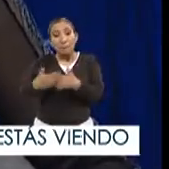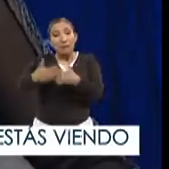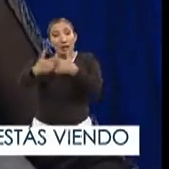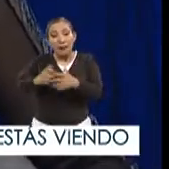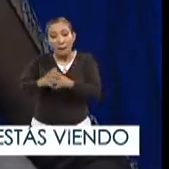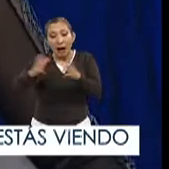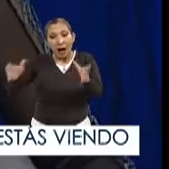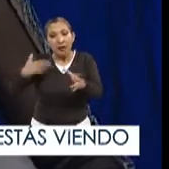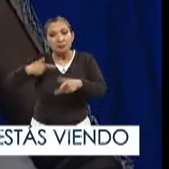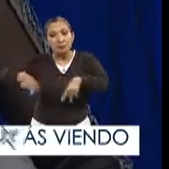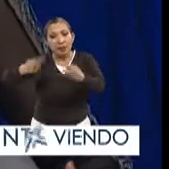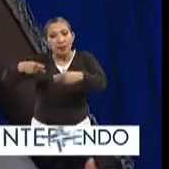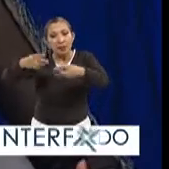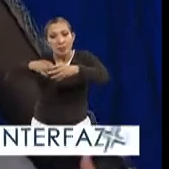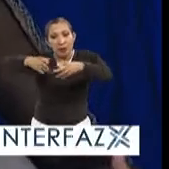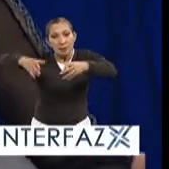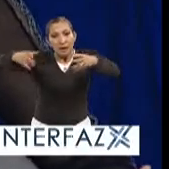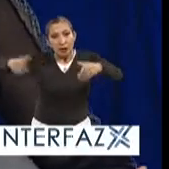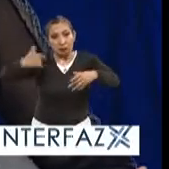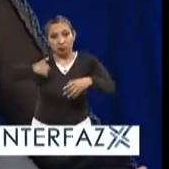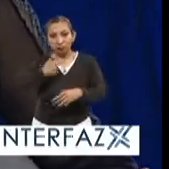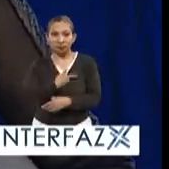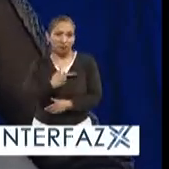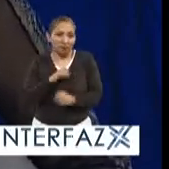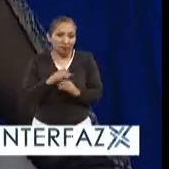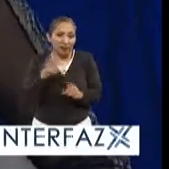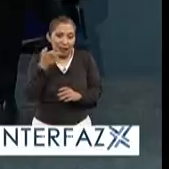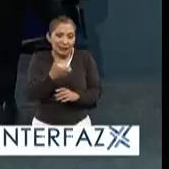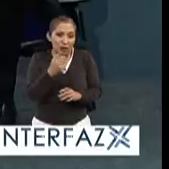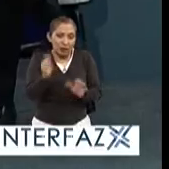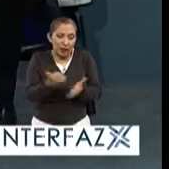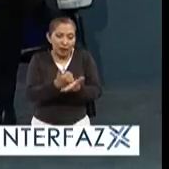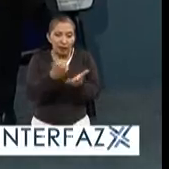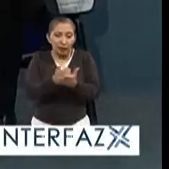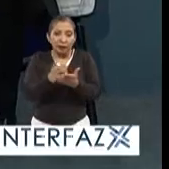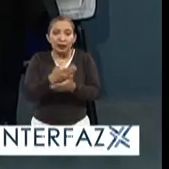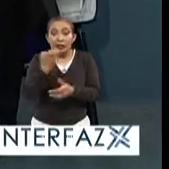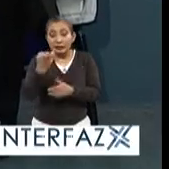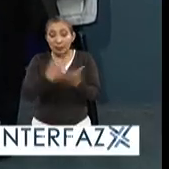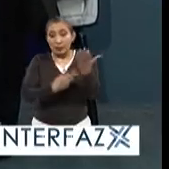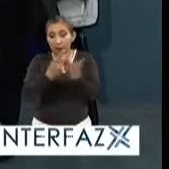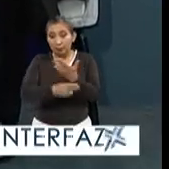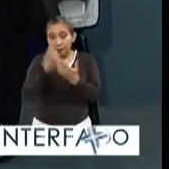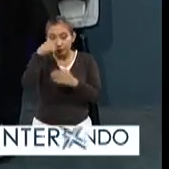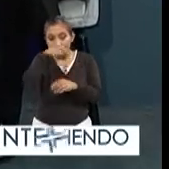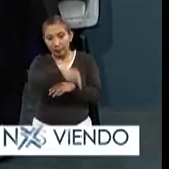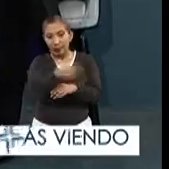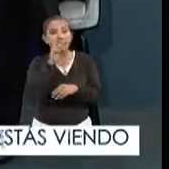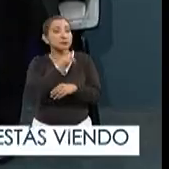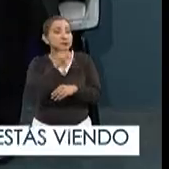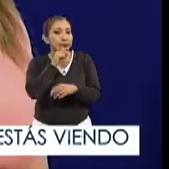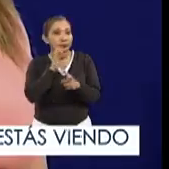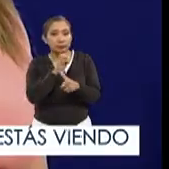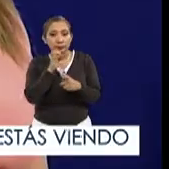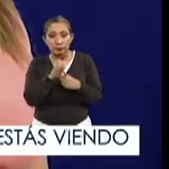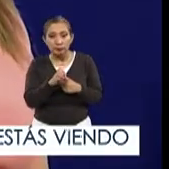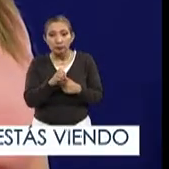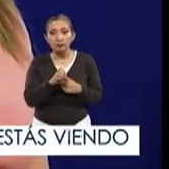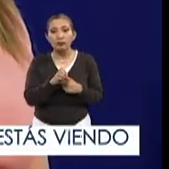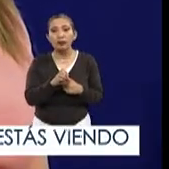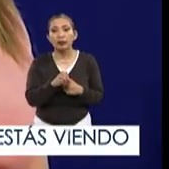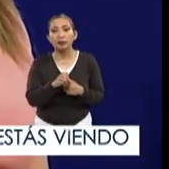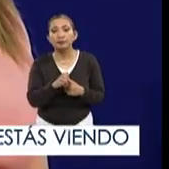vendiendo más, y es una parte que obviamente nos encanta porque se trata de eso, es un programa que es creado para esto. Entonces,